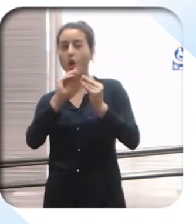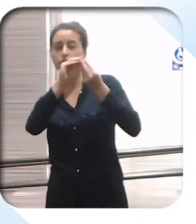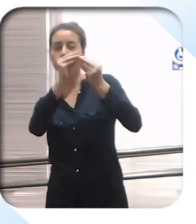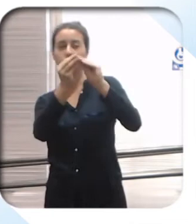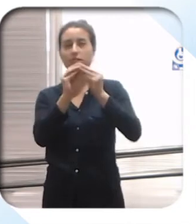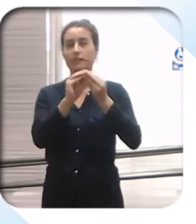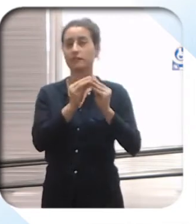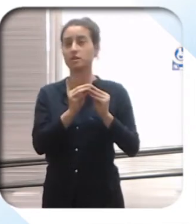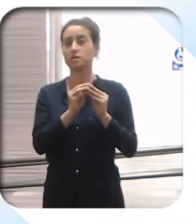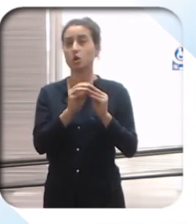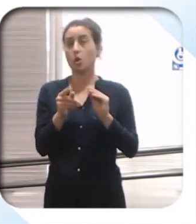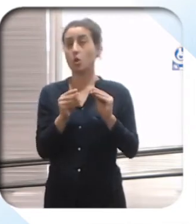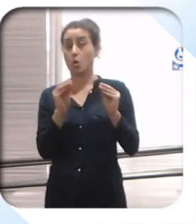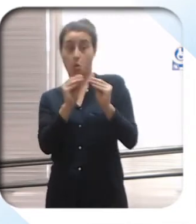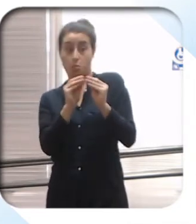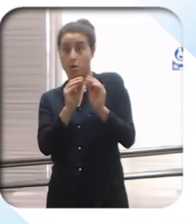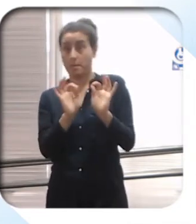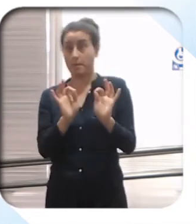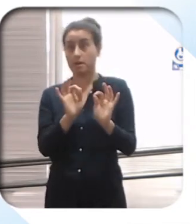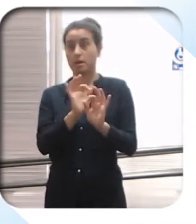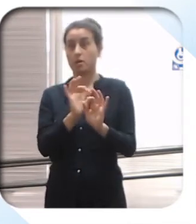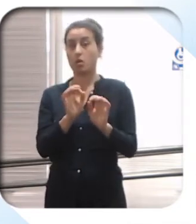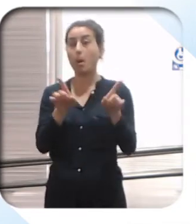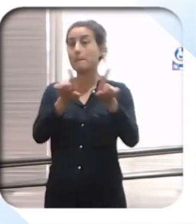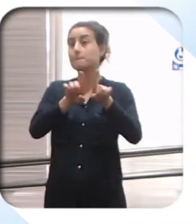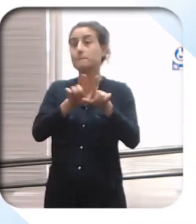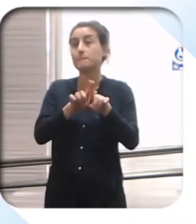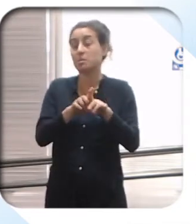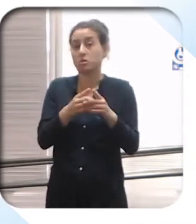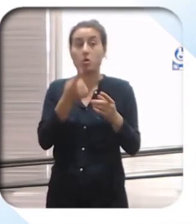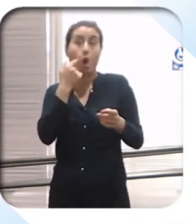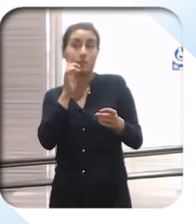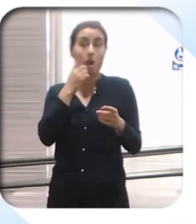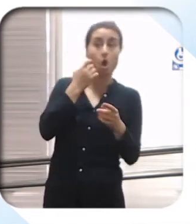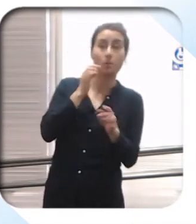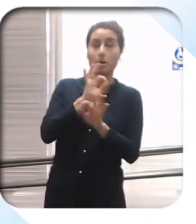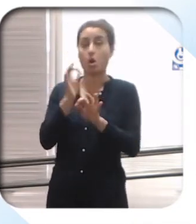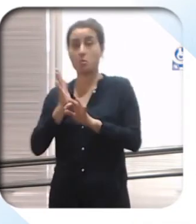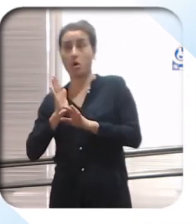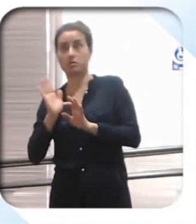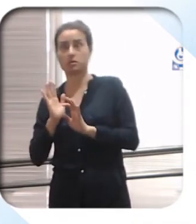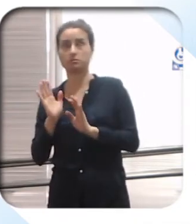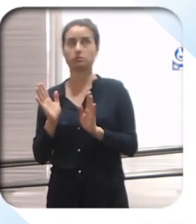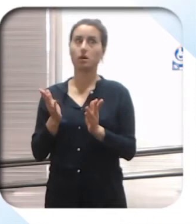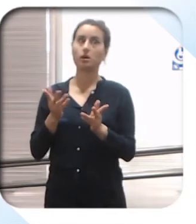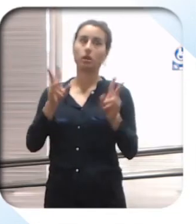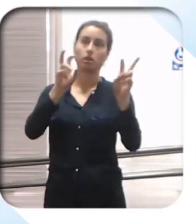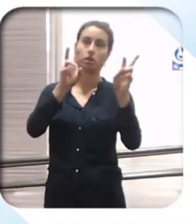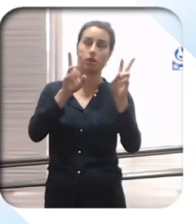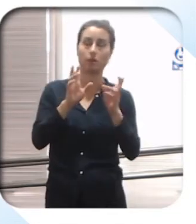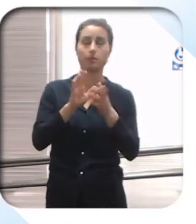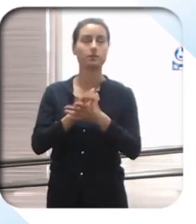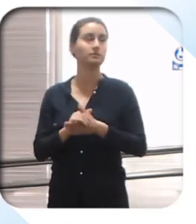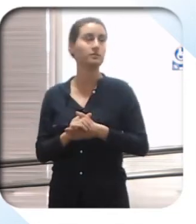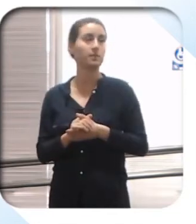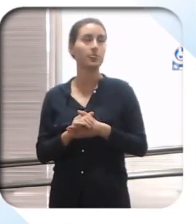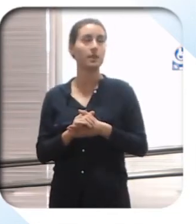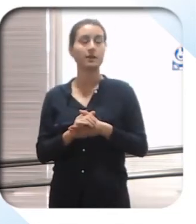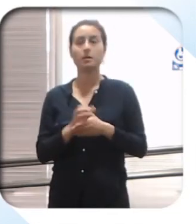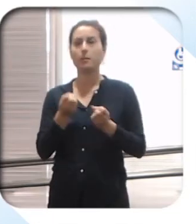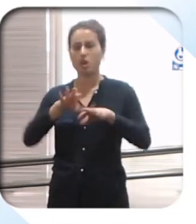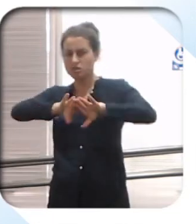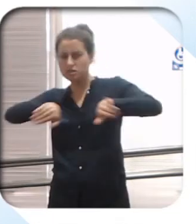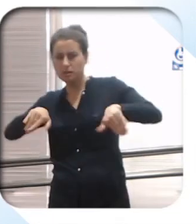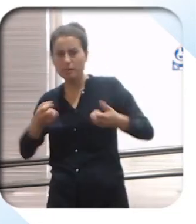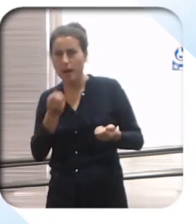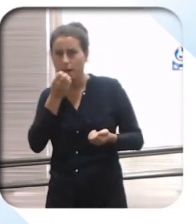besándose con otra persona del mismo sexo. Entonces, es todo un tema de ¿por qué no los